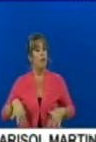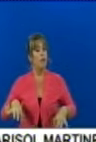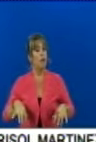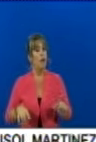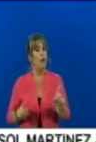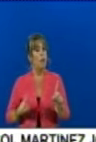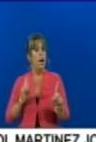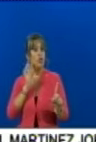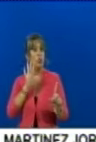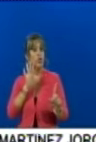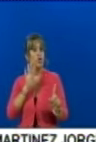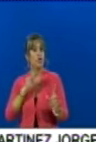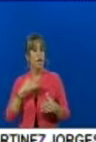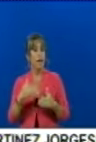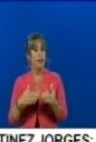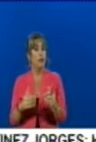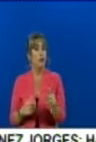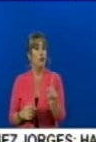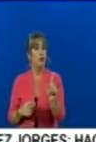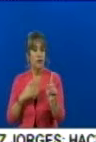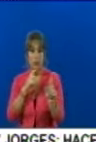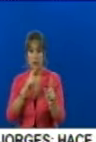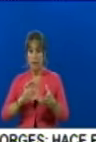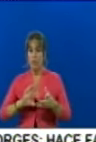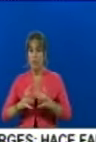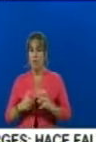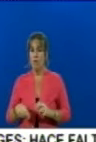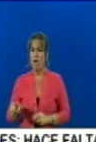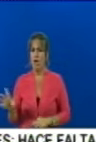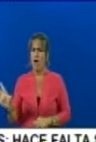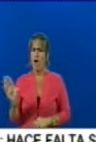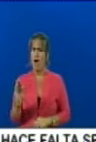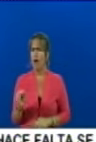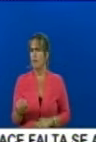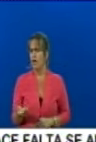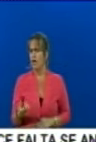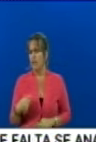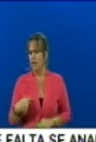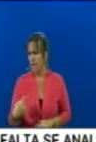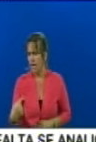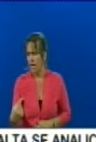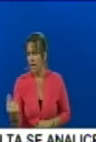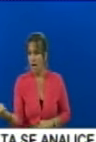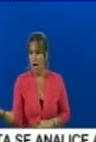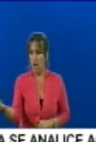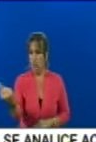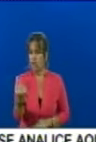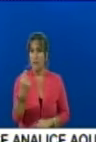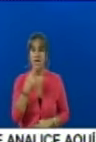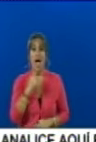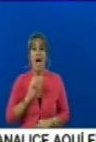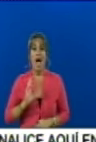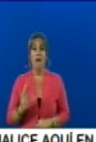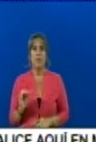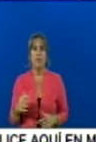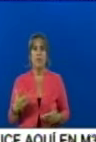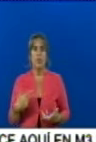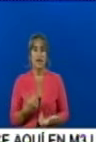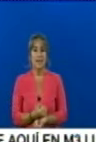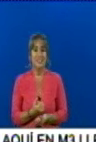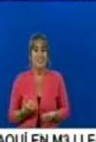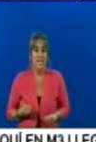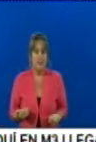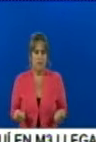para no manchar el proceso, a veces tan complejo. E incluso usted hablaba al principio, y cada uno de ustedes ha hecho también hincapié en el sacrificio